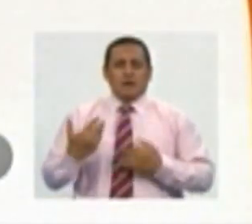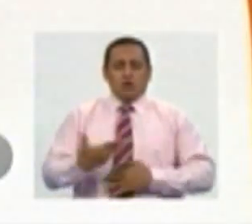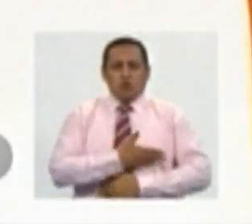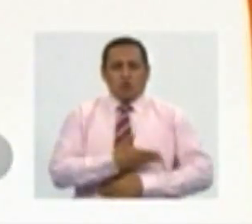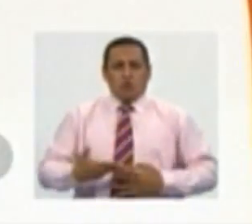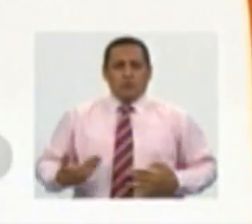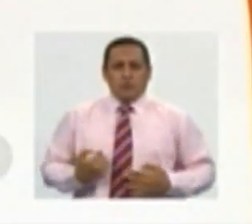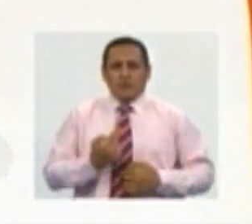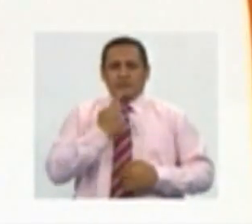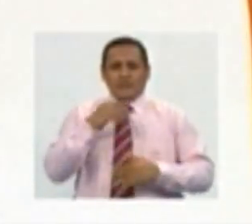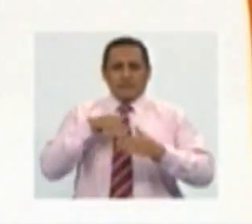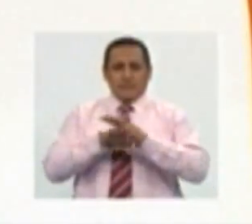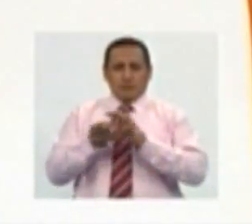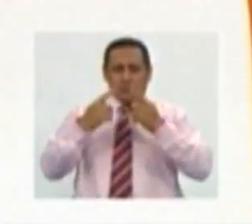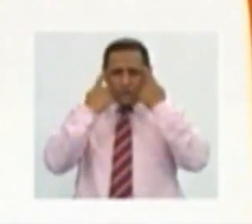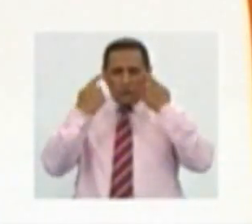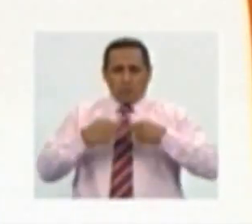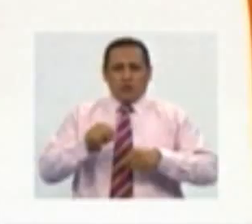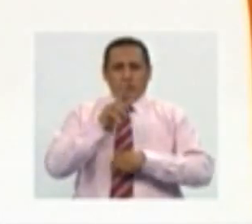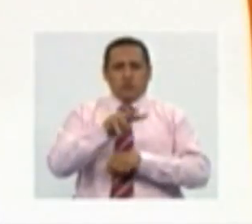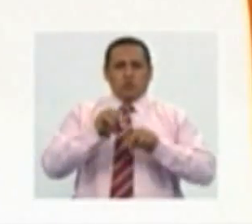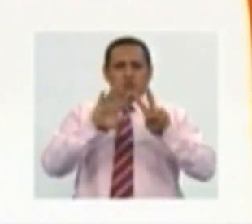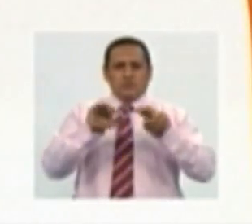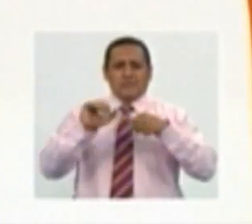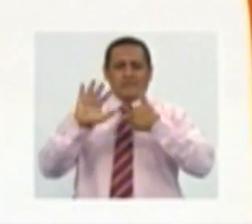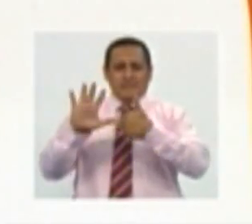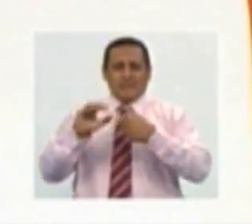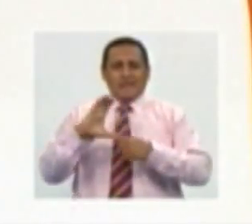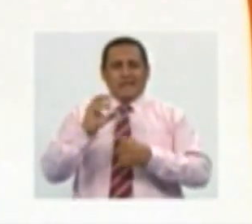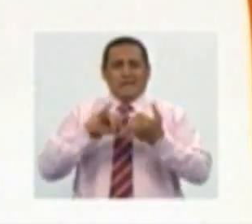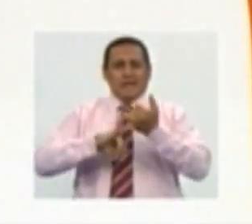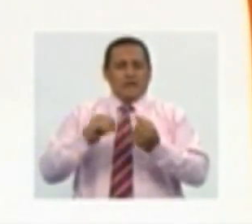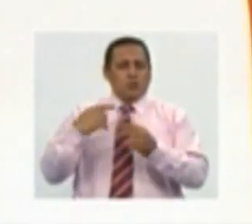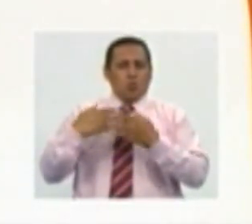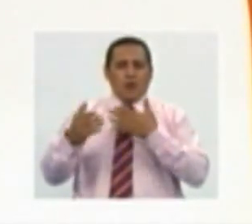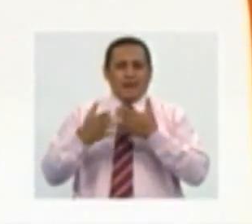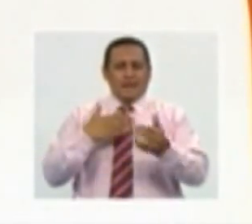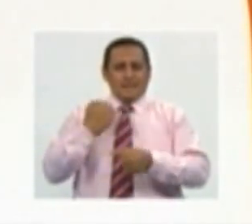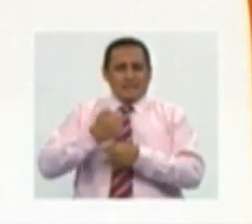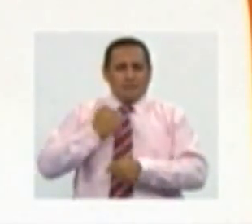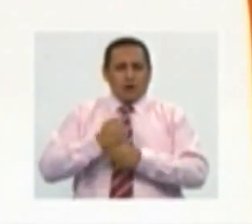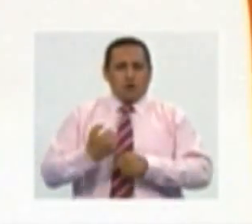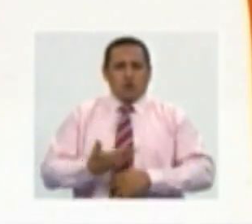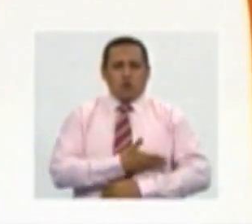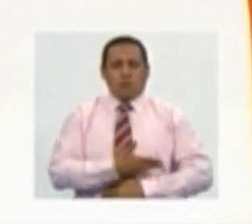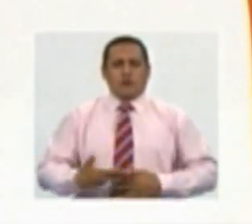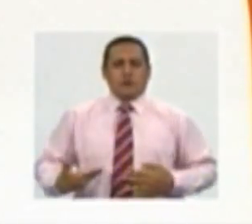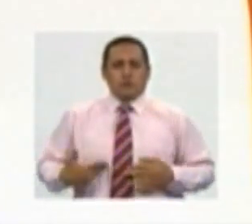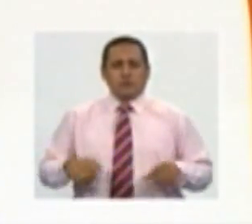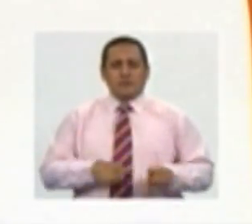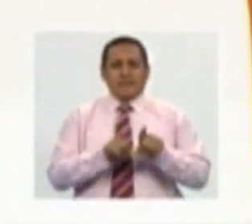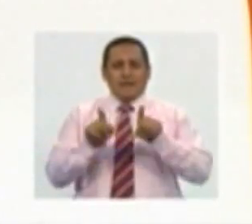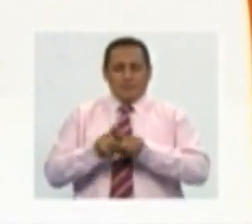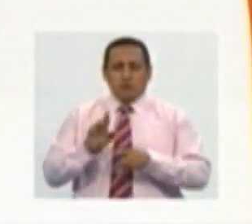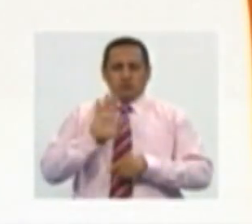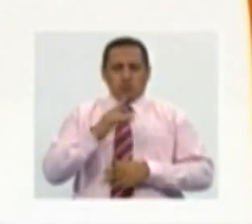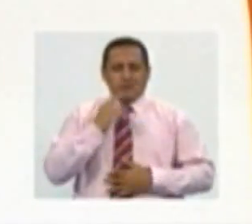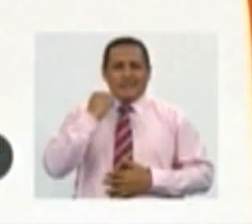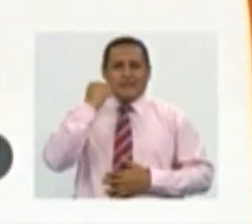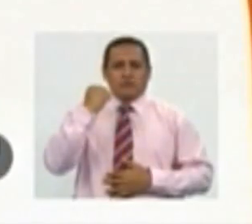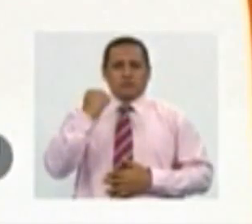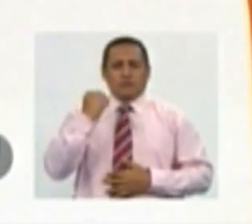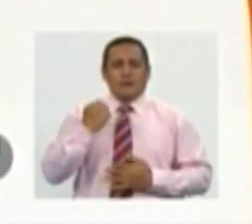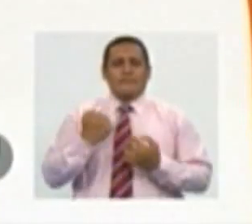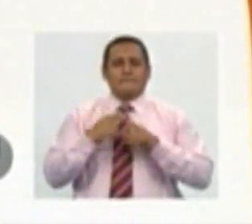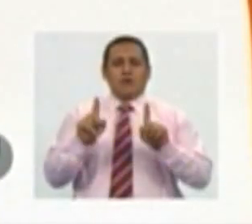público, valga decir, los que están dentro del marco de la 276, régimen cash y cualquier otro régimen laboral propio del Estado, también les asiste este derecho.